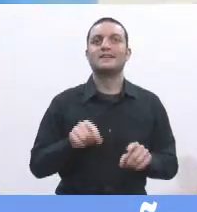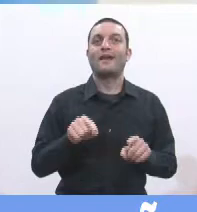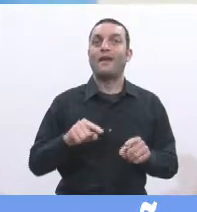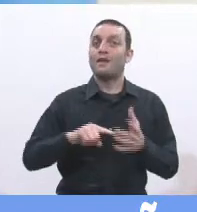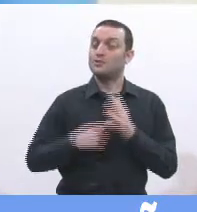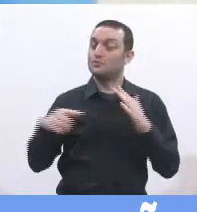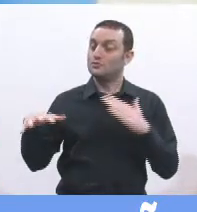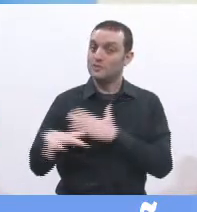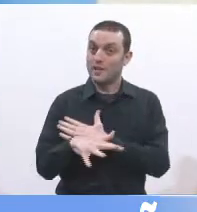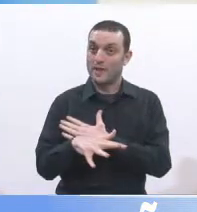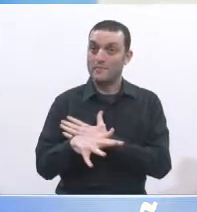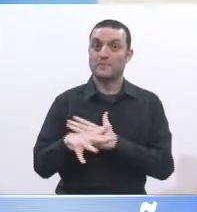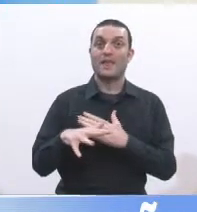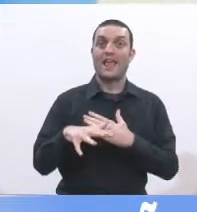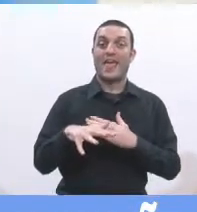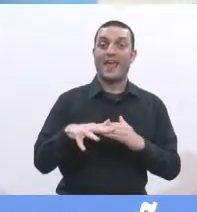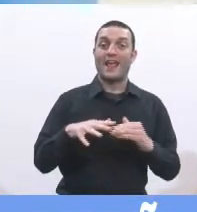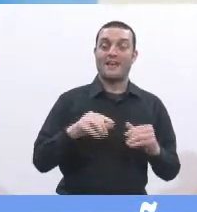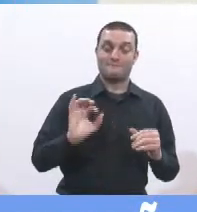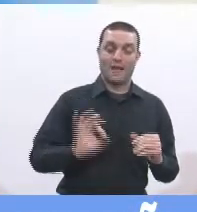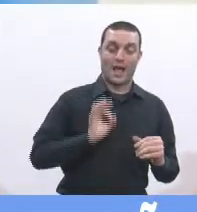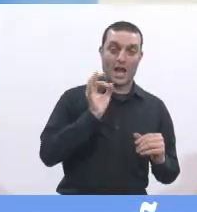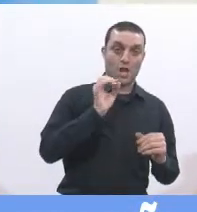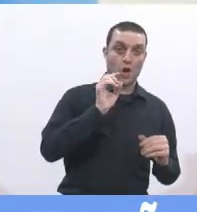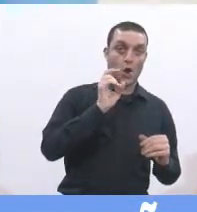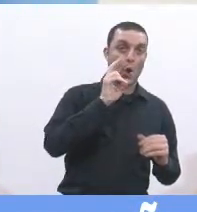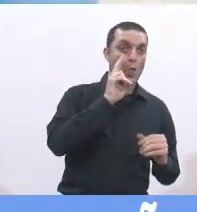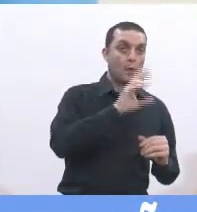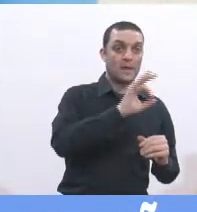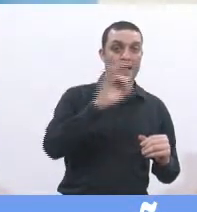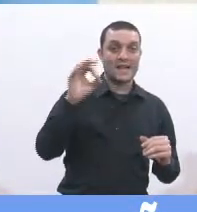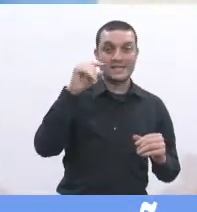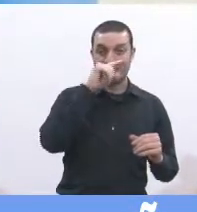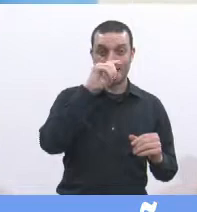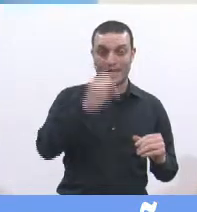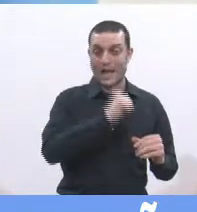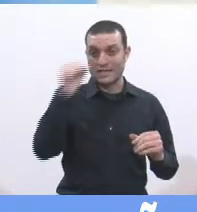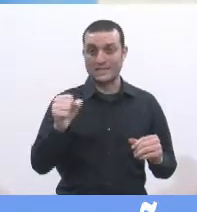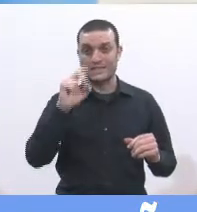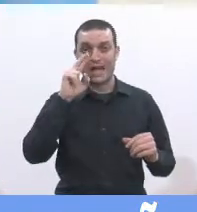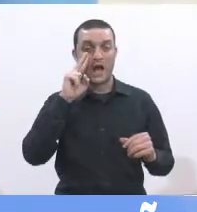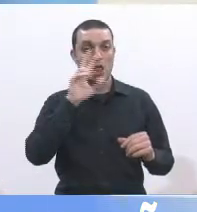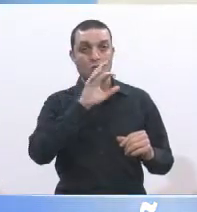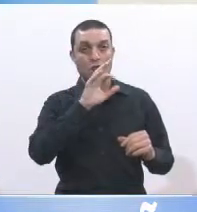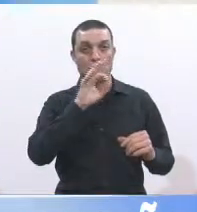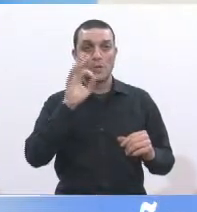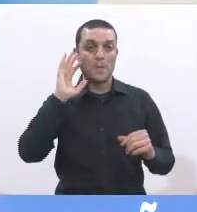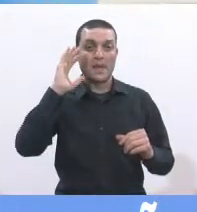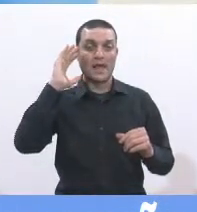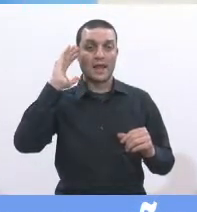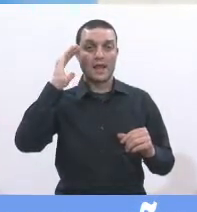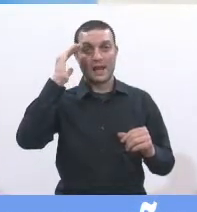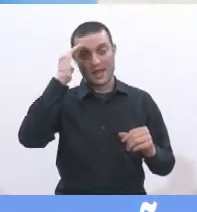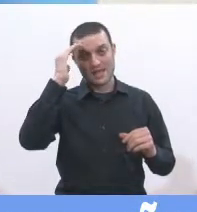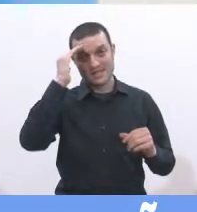Aires, que desde el año 2007 al año 2015, habiéndose transferido competencias de justicia a la ciudad de Buenos